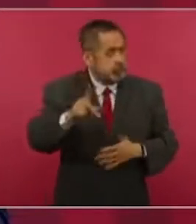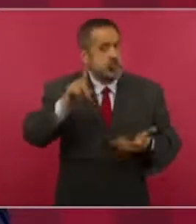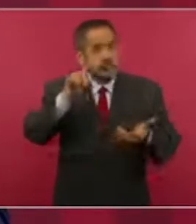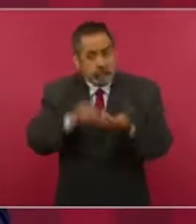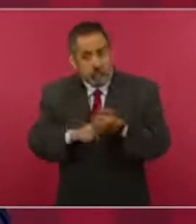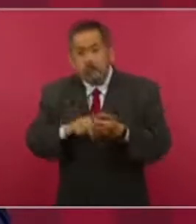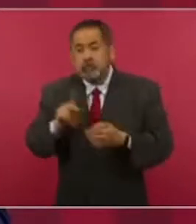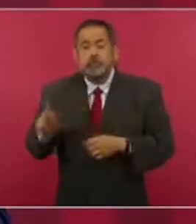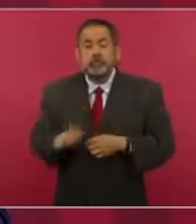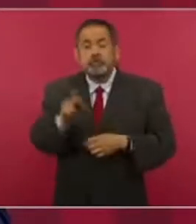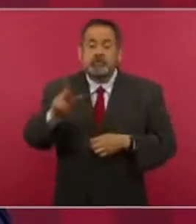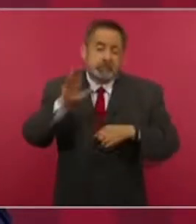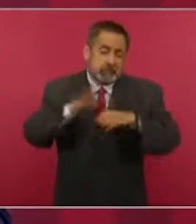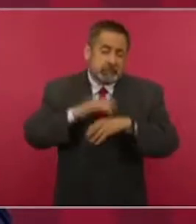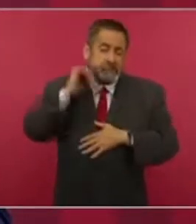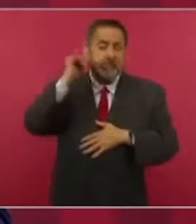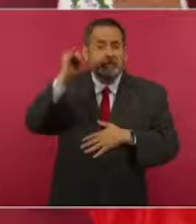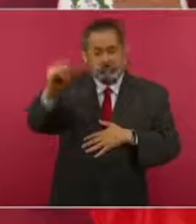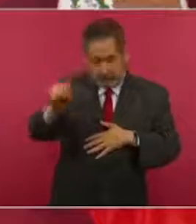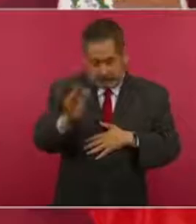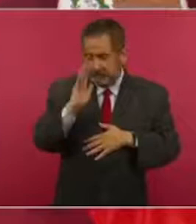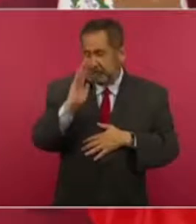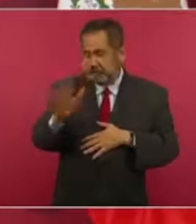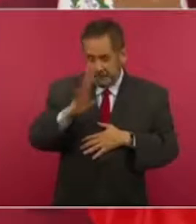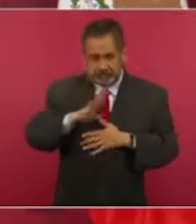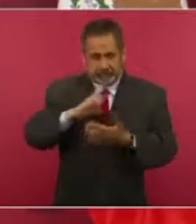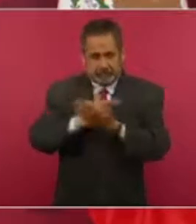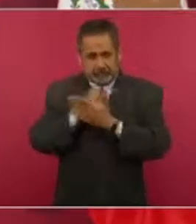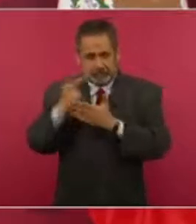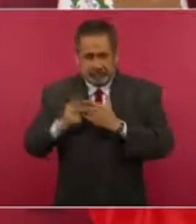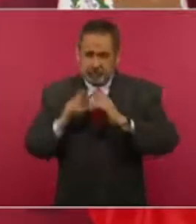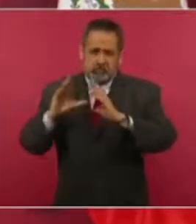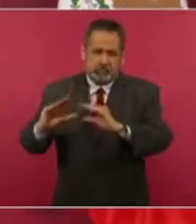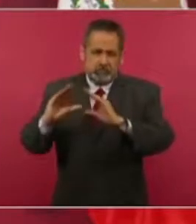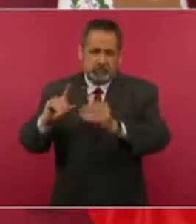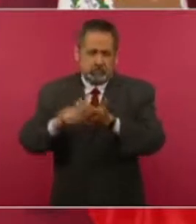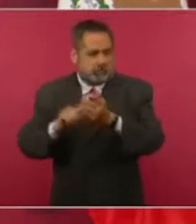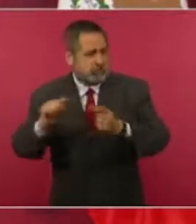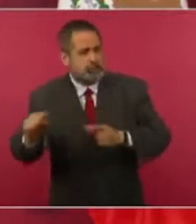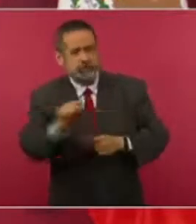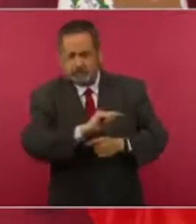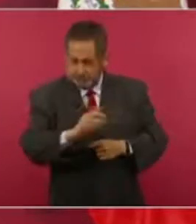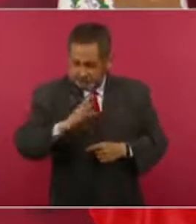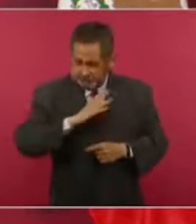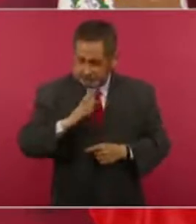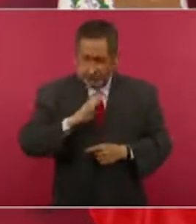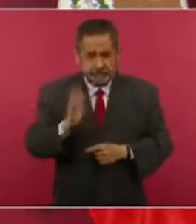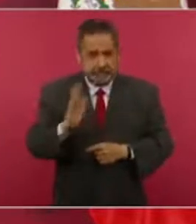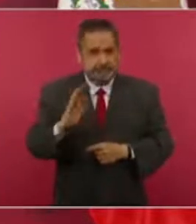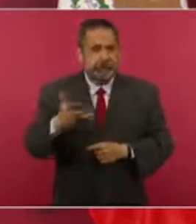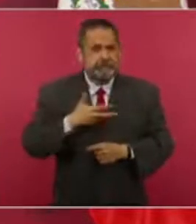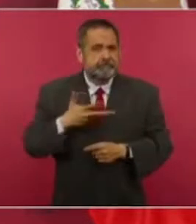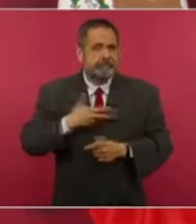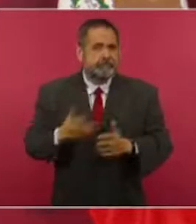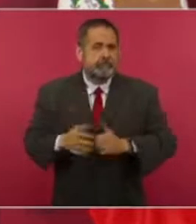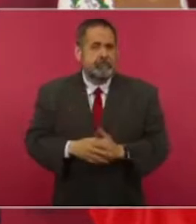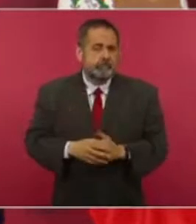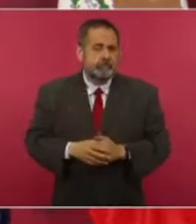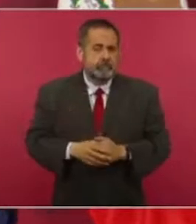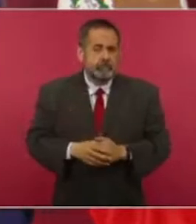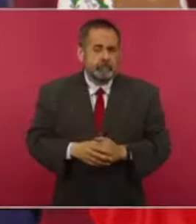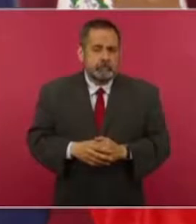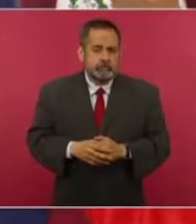comunidades más apartadas y hay programas de alfabetización. Ya tenemos